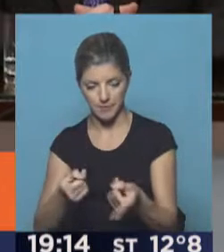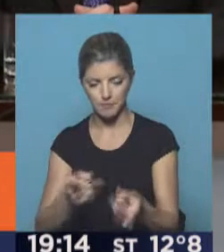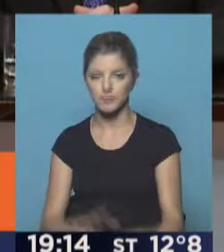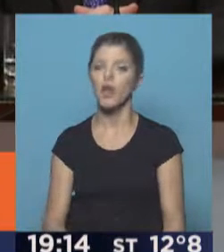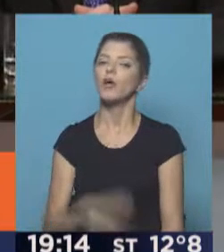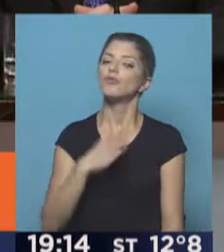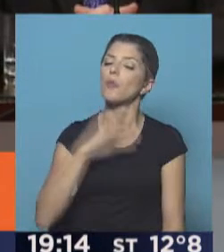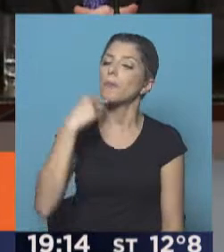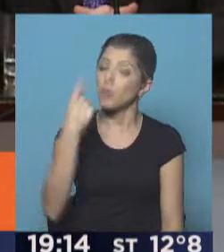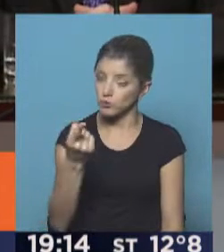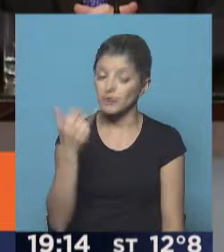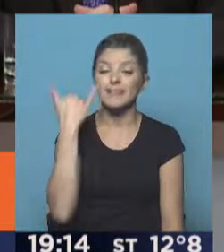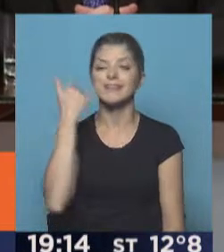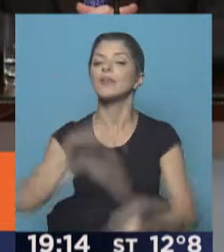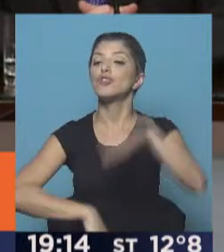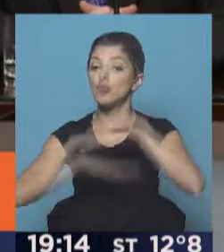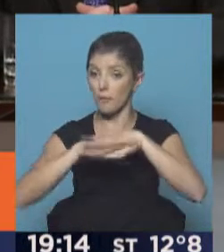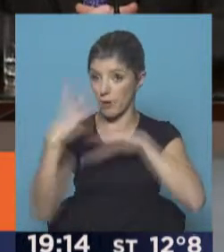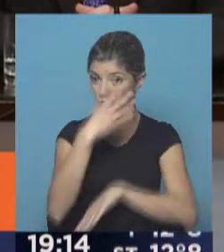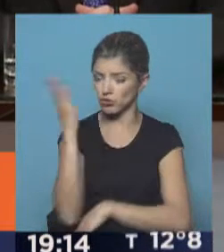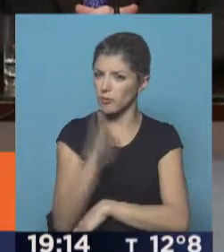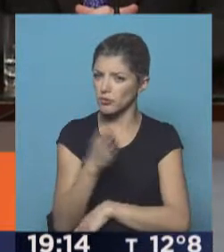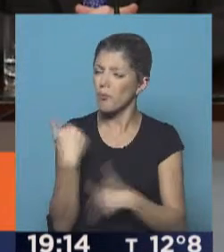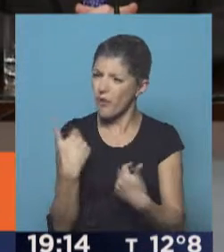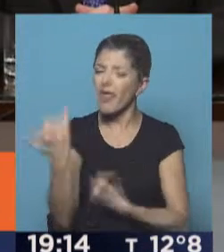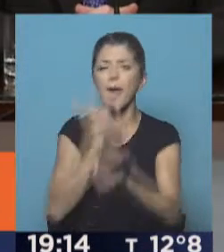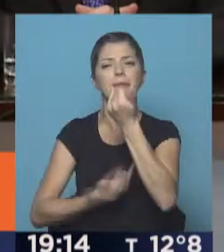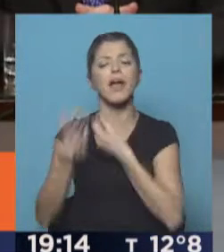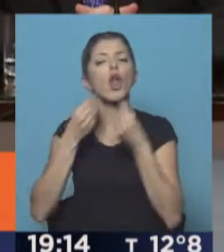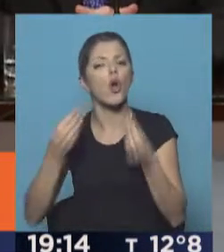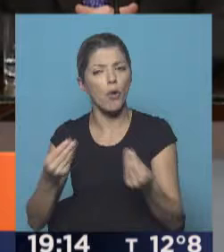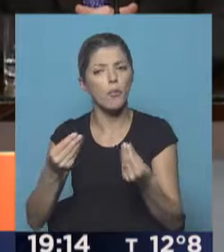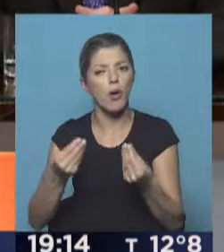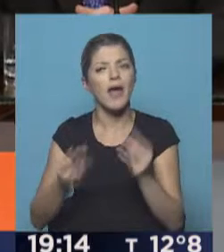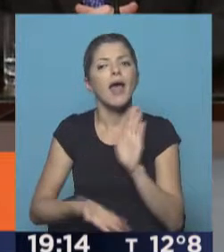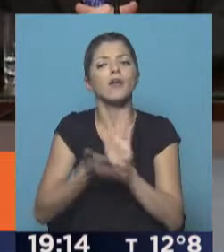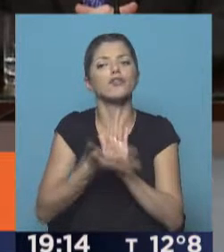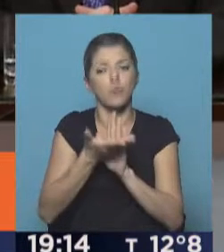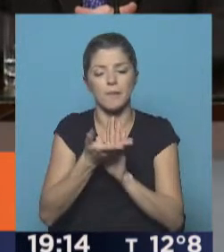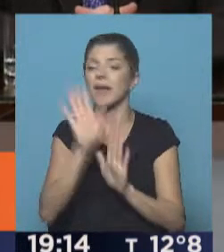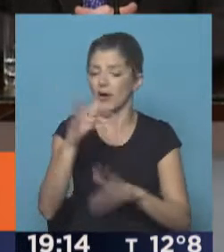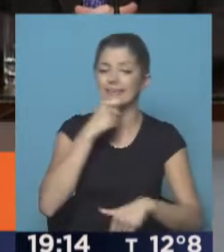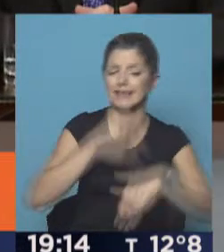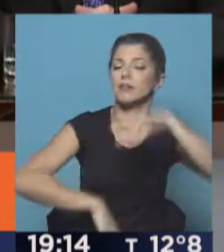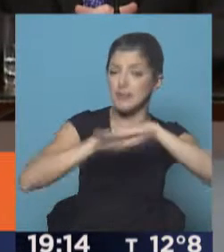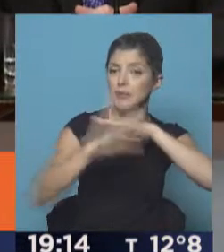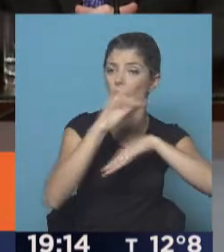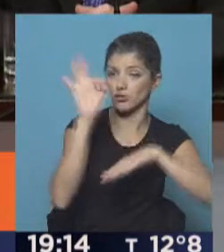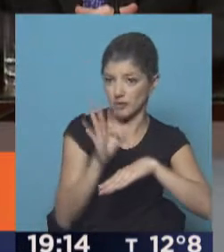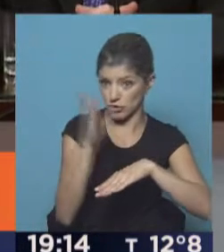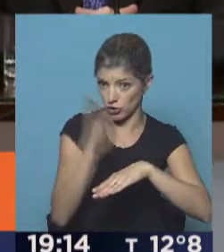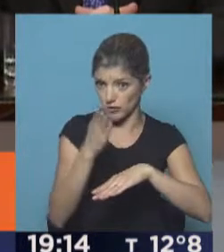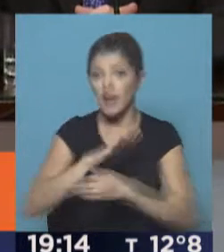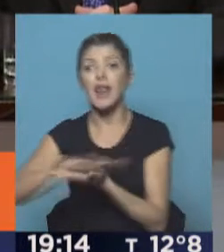el tope va a ser del 400%, ¿podría explicar cómo va a ser la progresión de los aumentos? O sea, si el techo es 400, ¿cuál va a ser el piso?